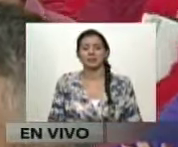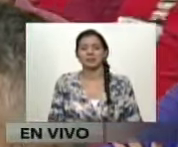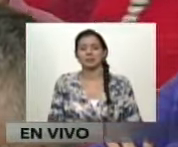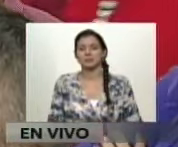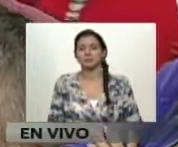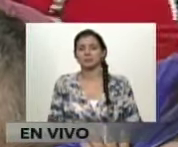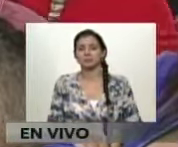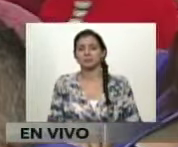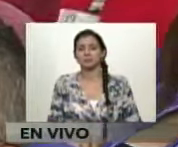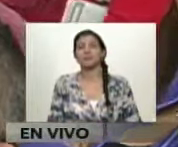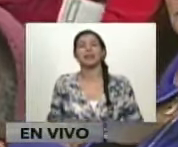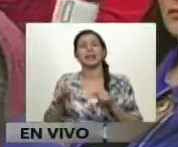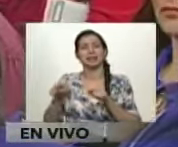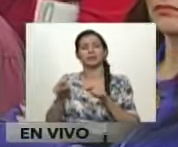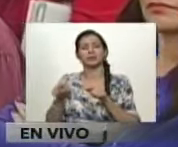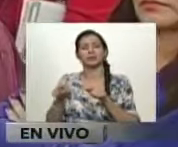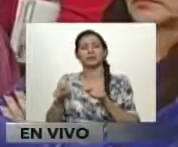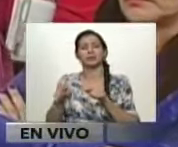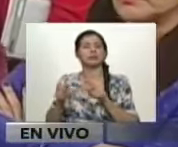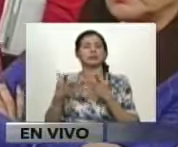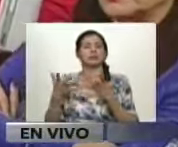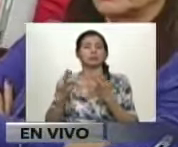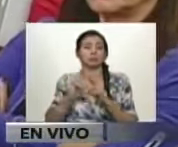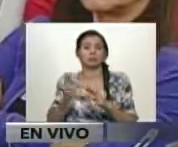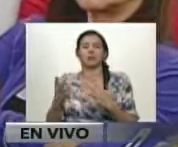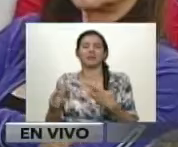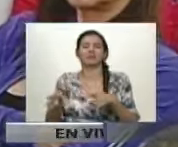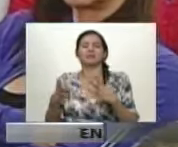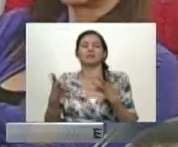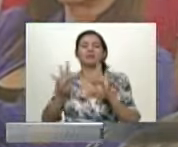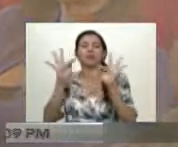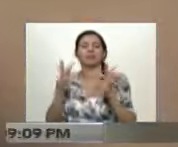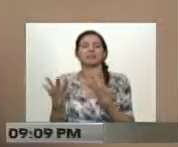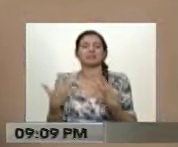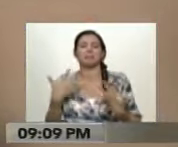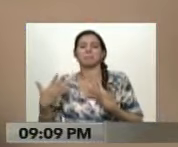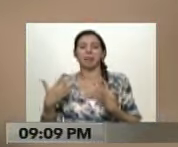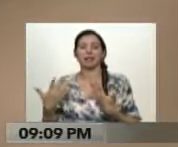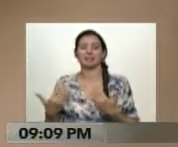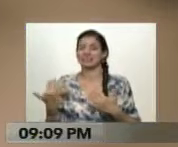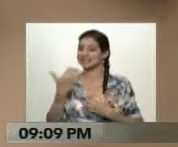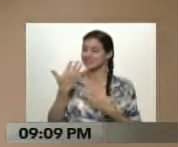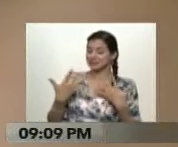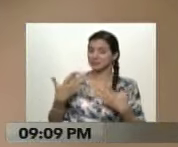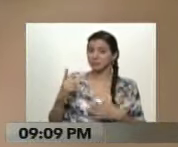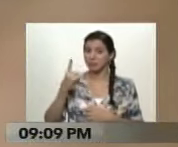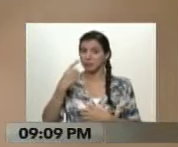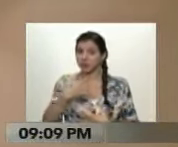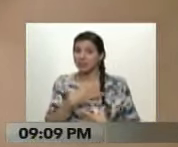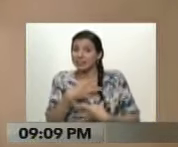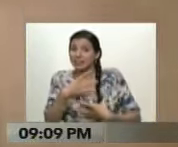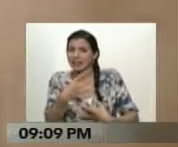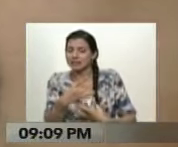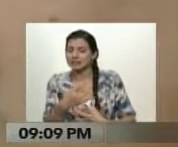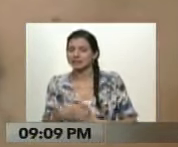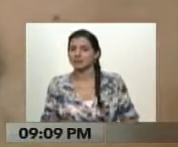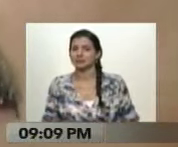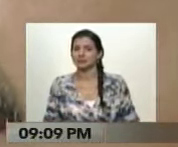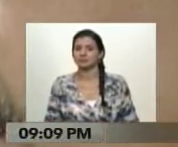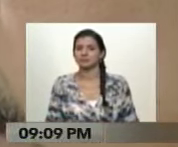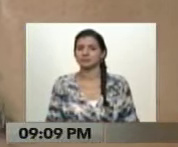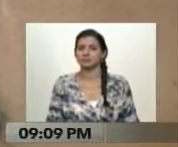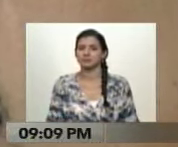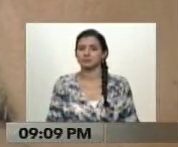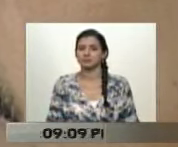Y tiene un efecto de simpatía, se genera. El primer efecto es interés. Porque